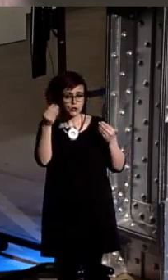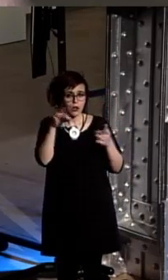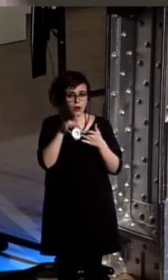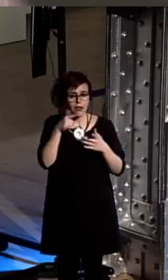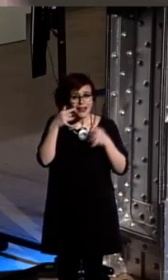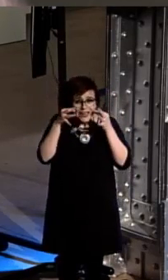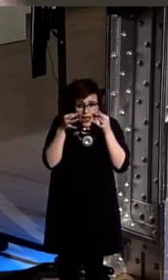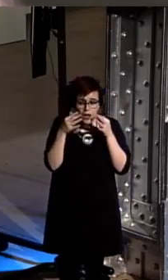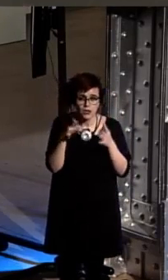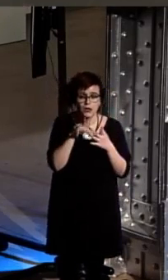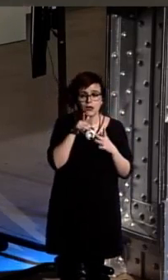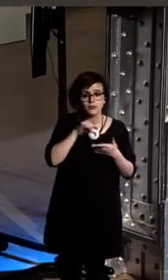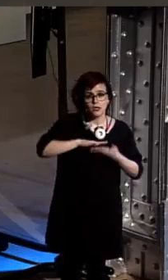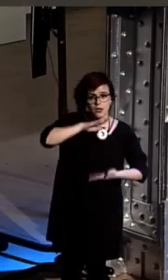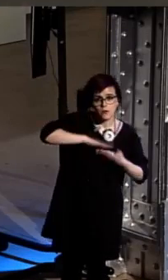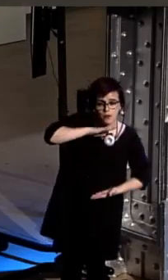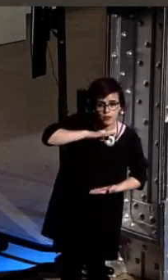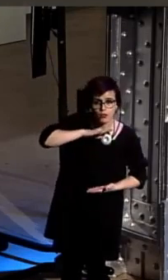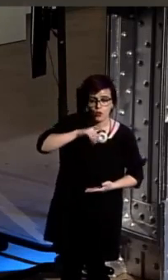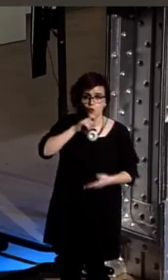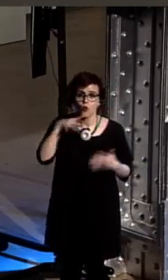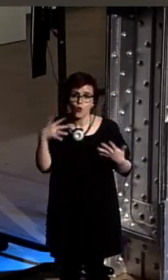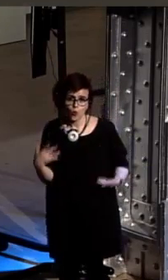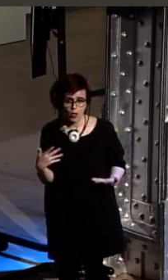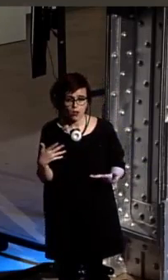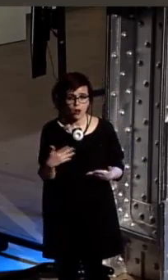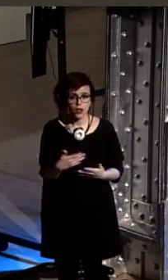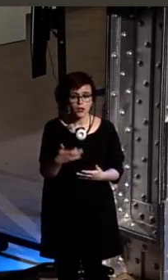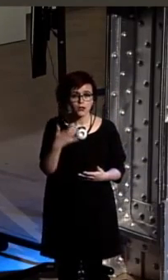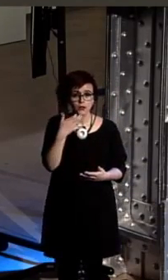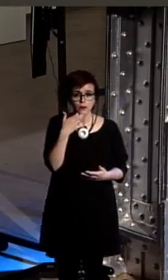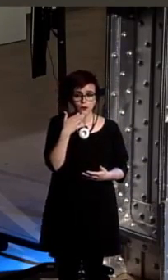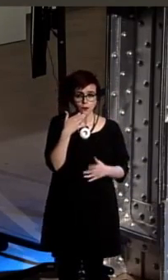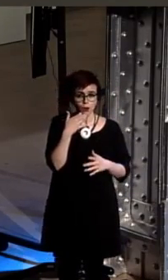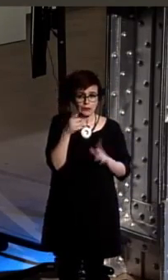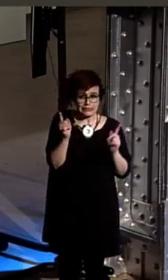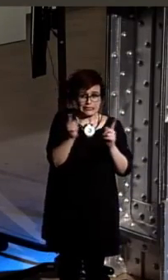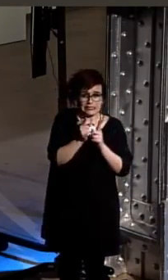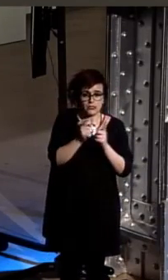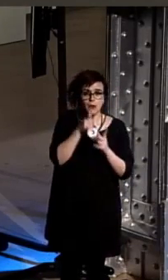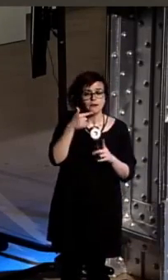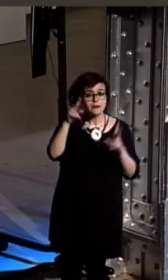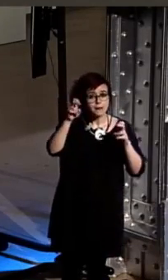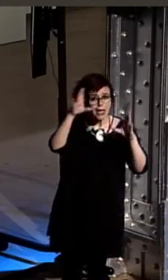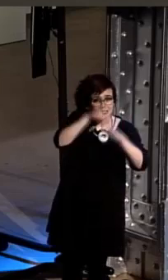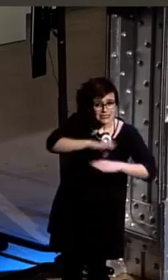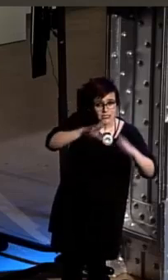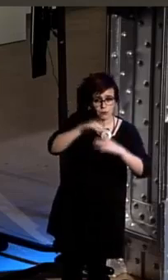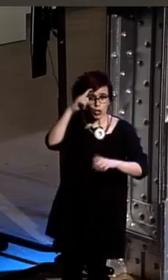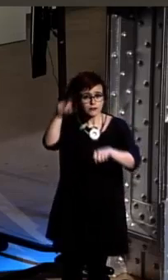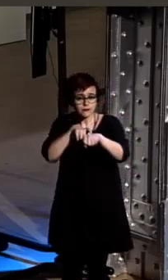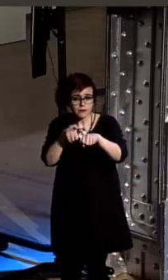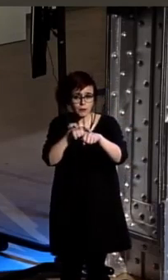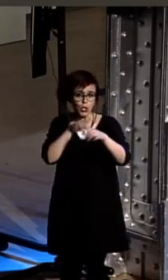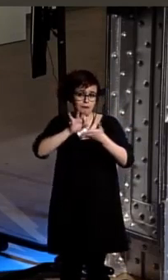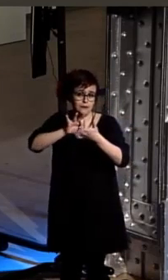términos emocionales y también otro eje era busca la confrontación o evita la confrontación. No se basa realmente en la neurociencia,